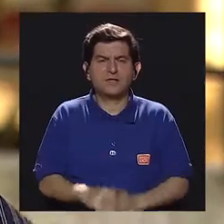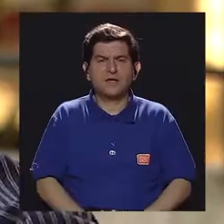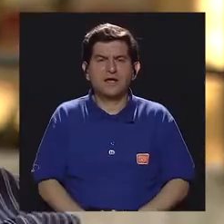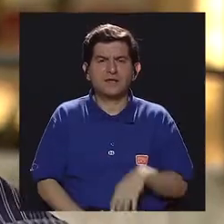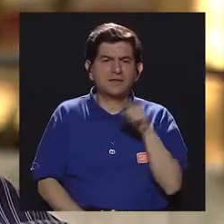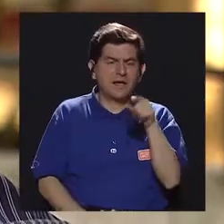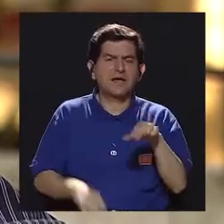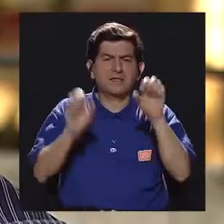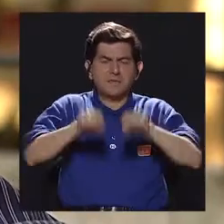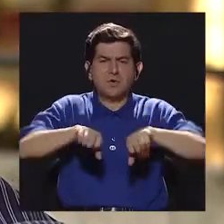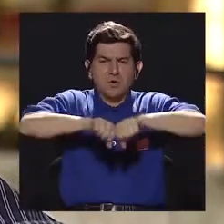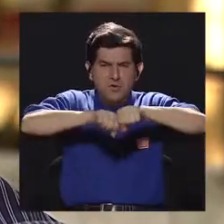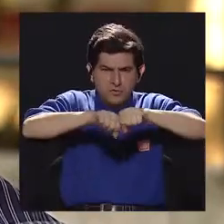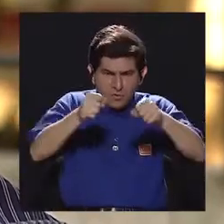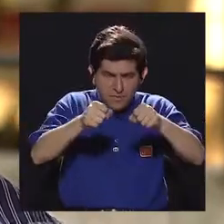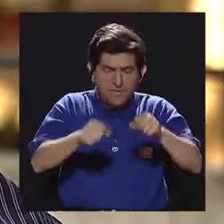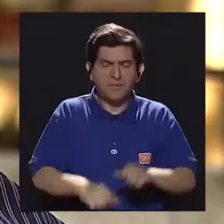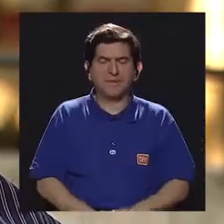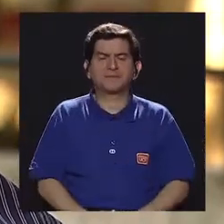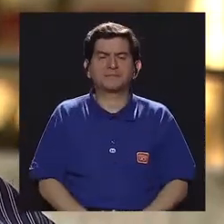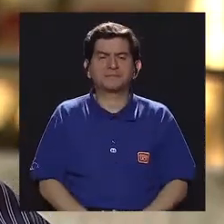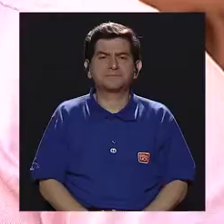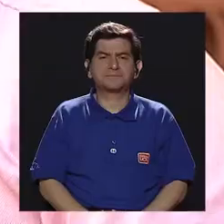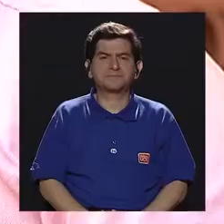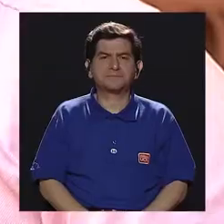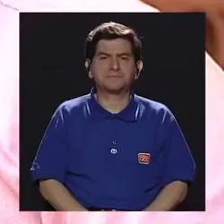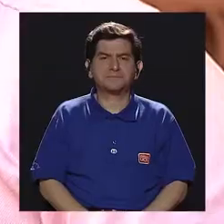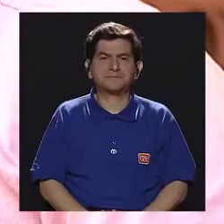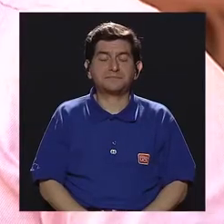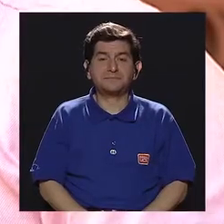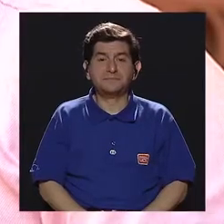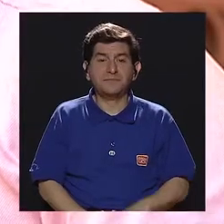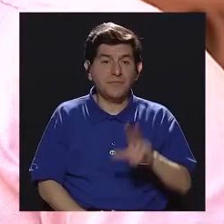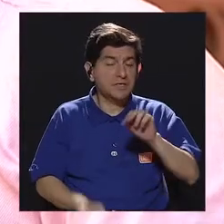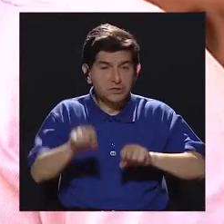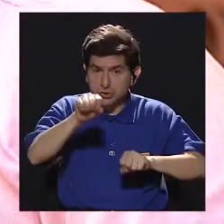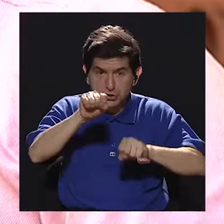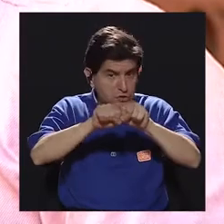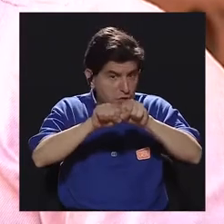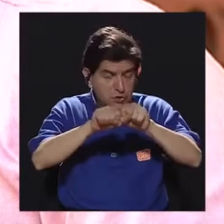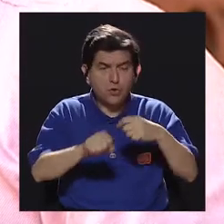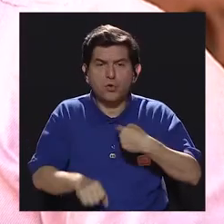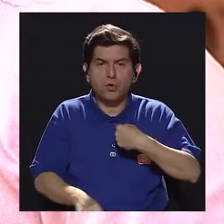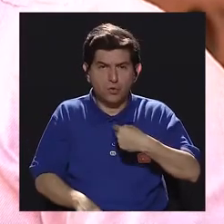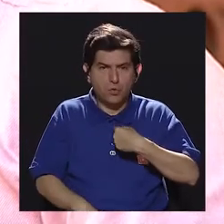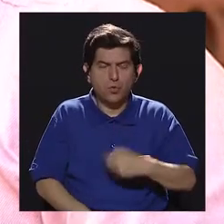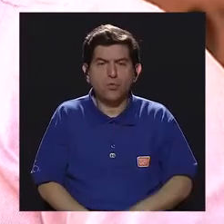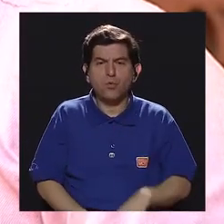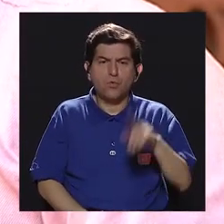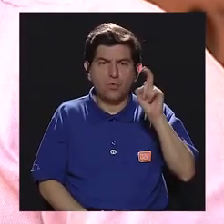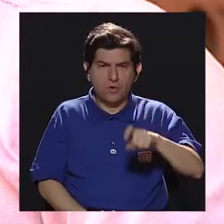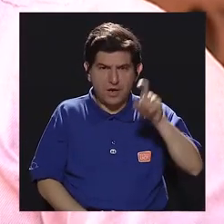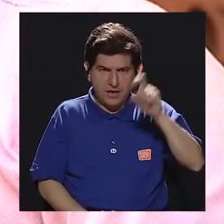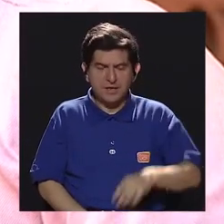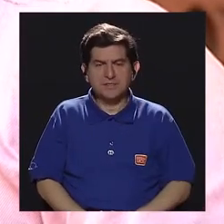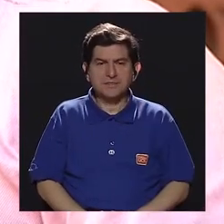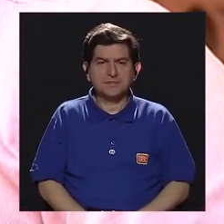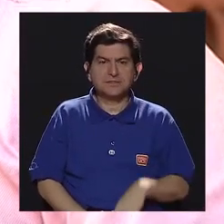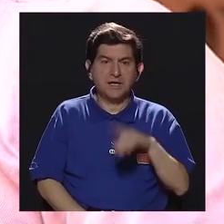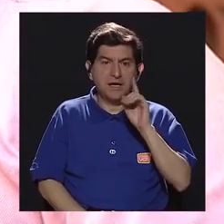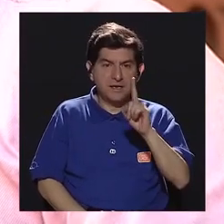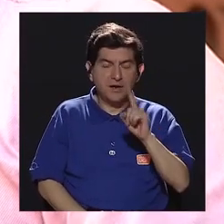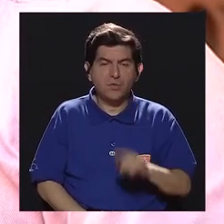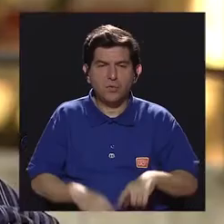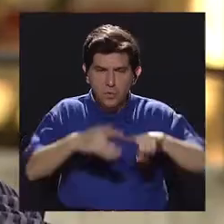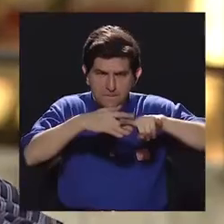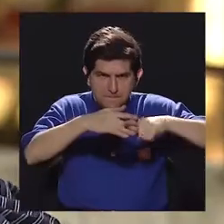un instrumento que se llama un elevador recto. Si no está erupcionada, uno va a hacer una ostectomía, que es con